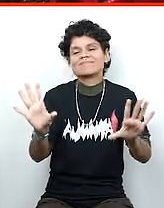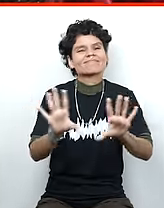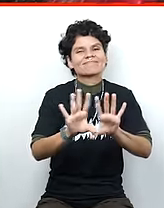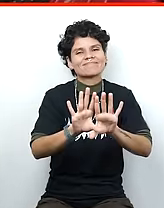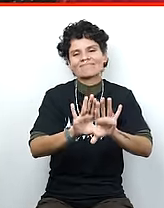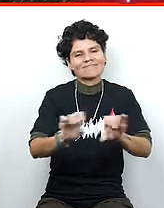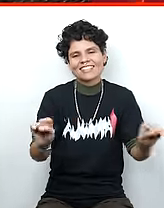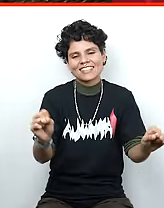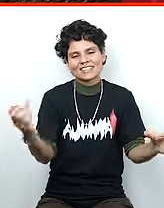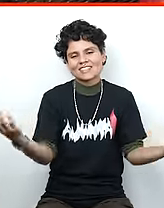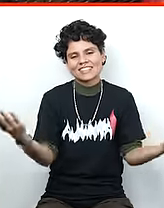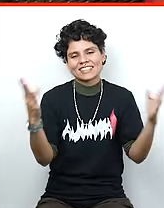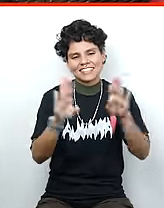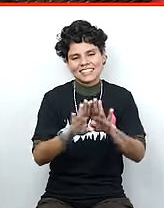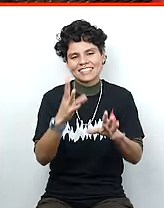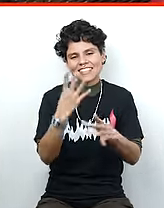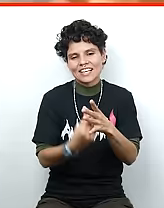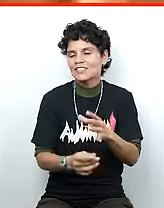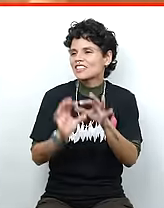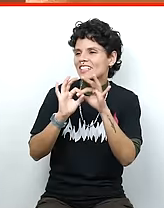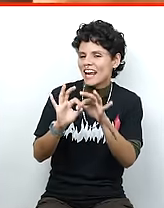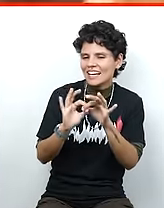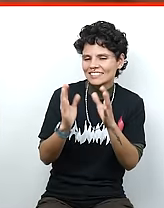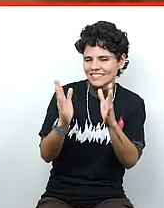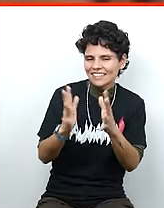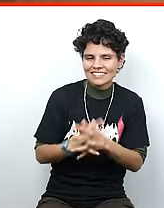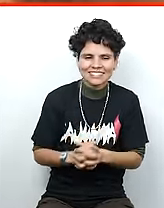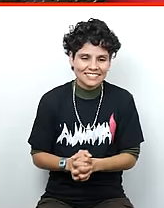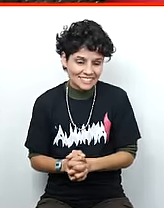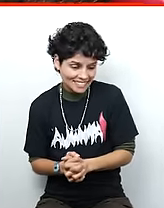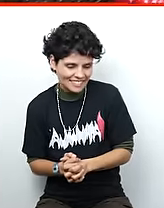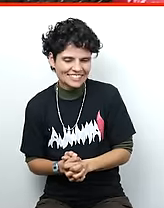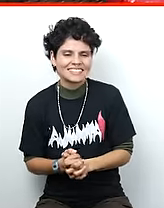Cerramos aquí, ¿ah? Gracias, Juliano. Oye,